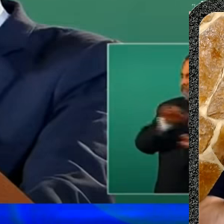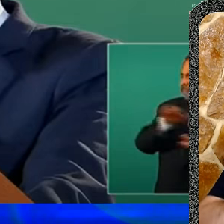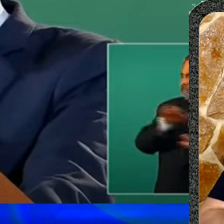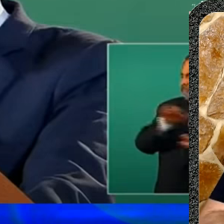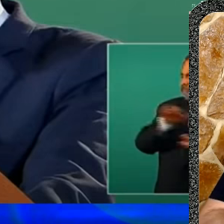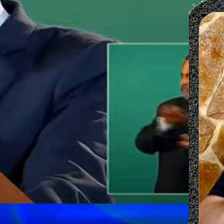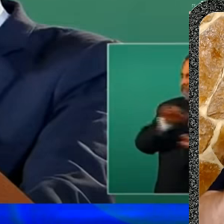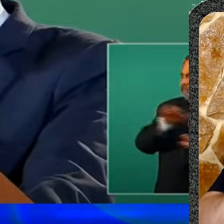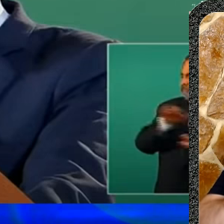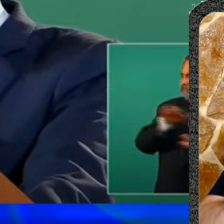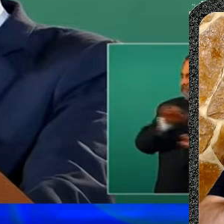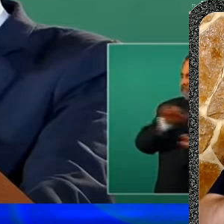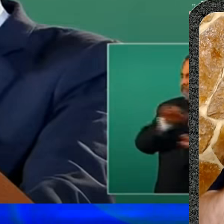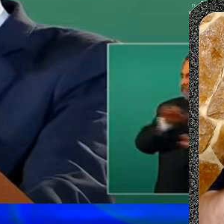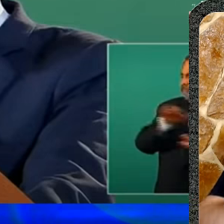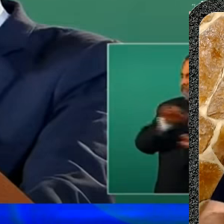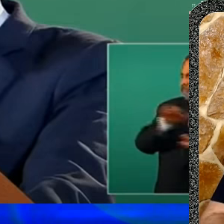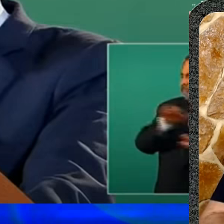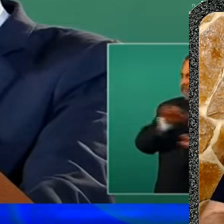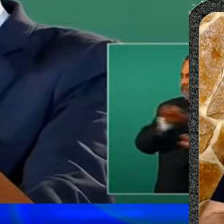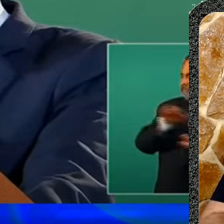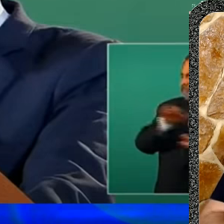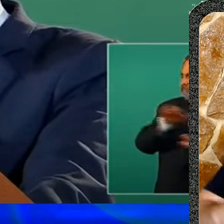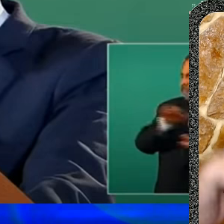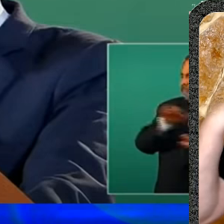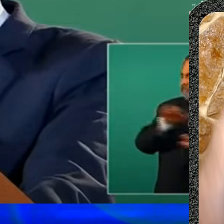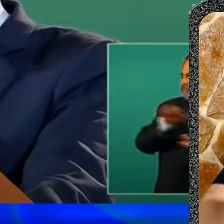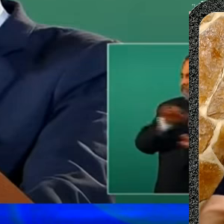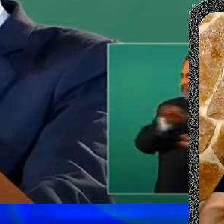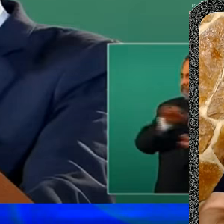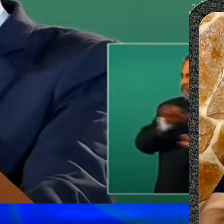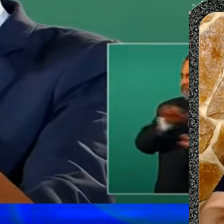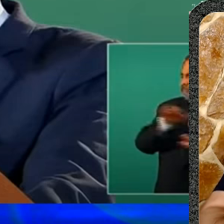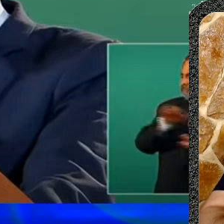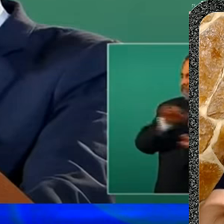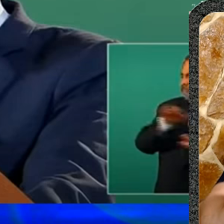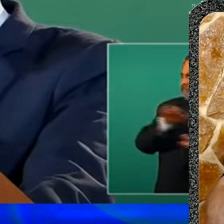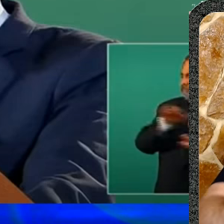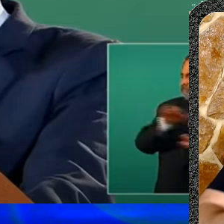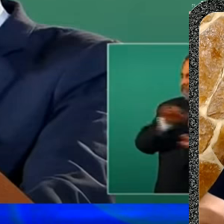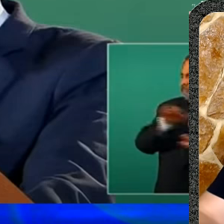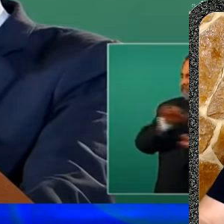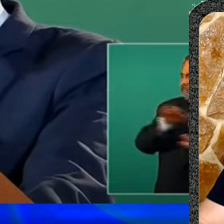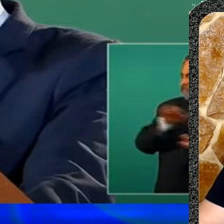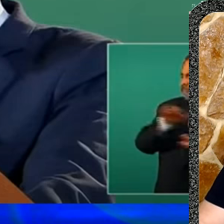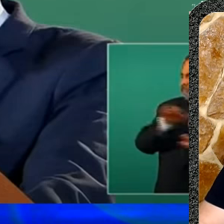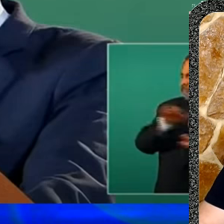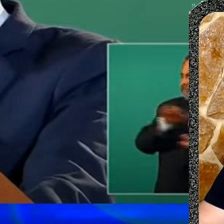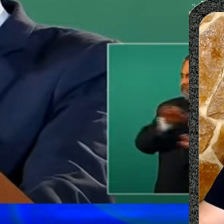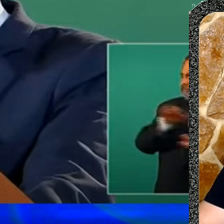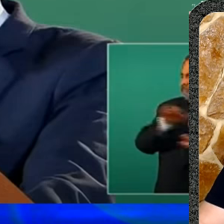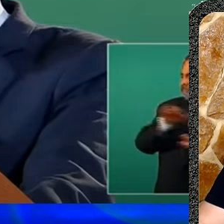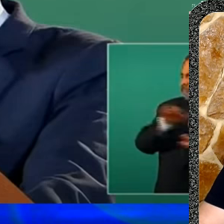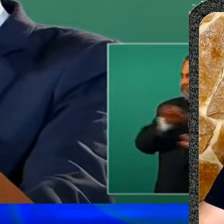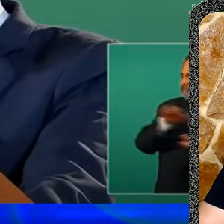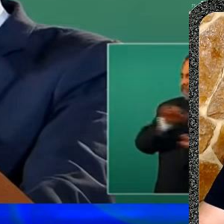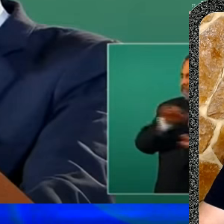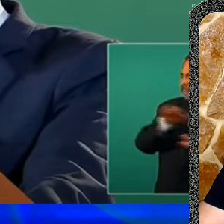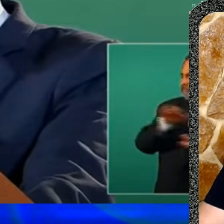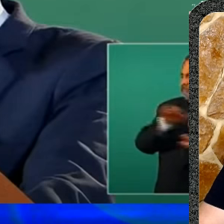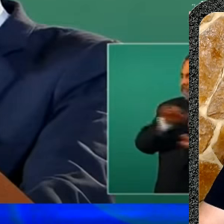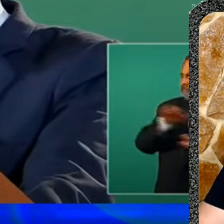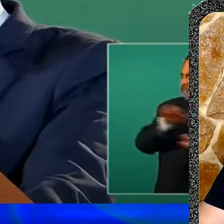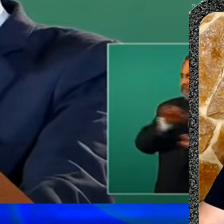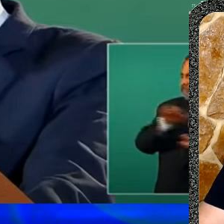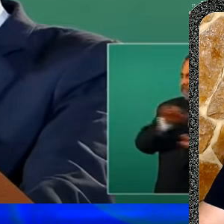cobrándole a toda la gente que no pagaba los impuestos necesarios y dejar de tirar el dinero, como lo acaba de expresar el presidente en